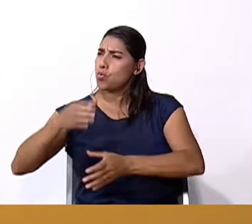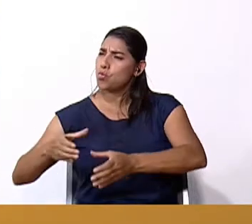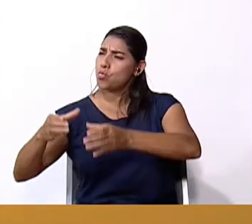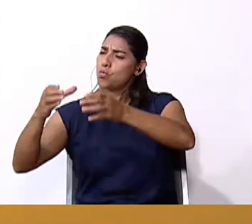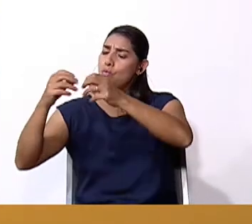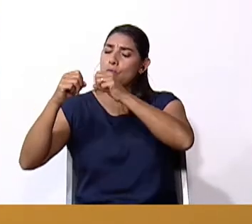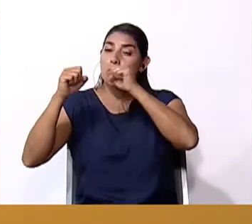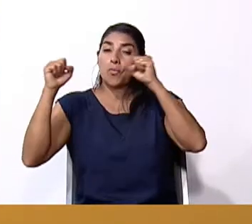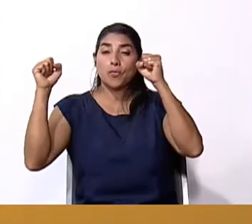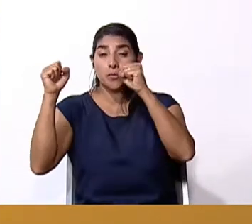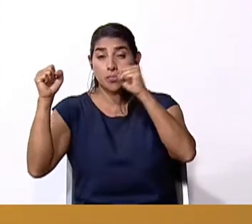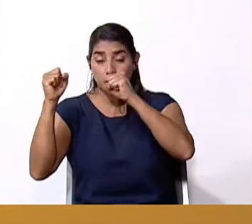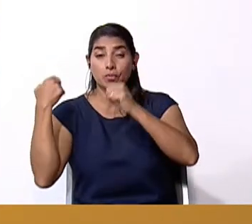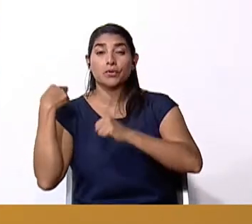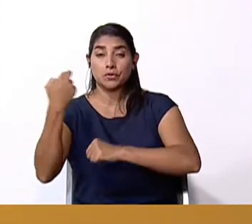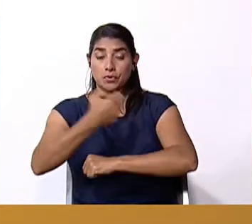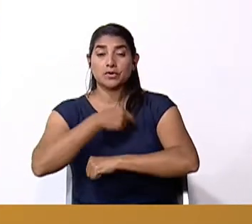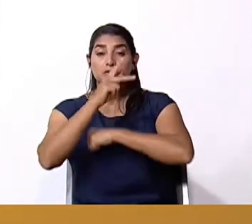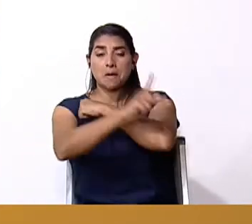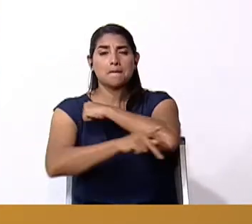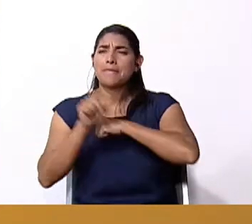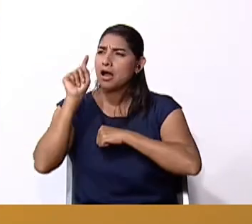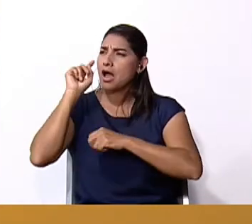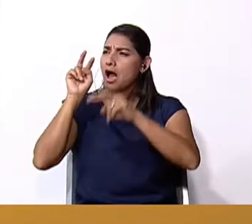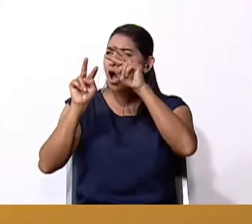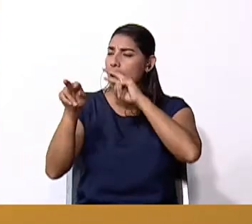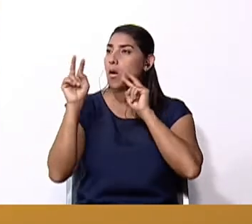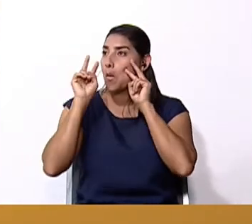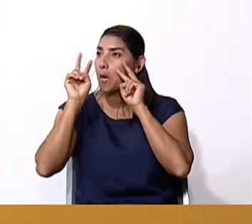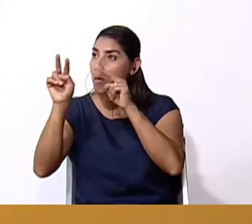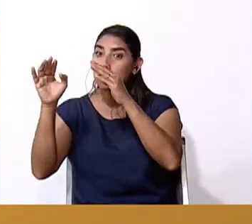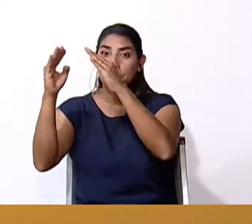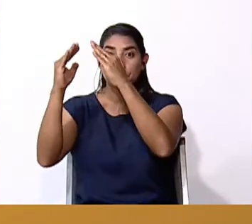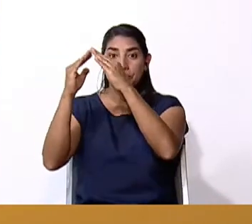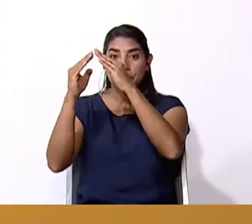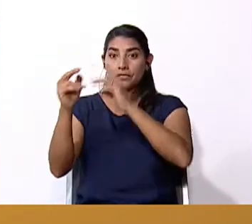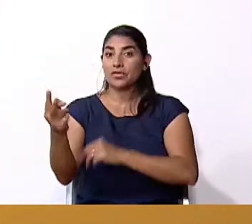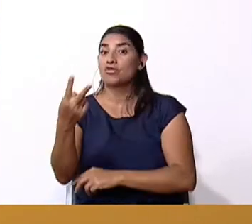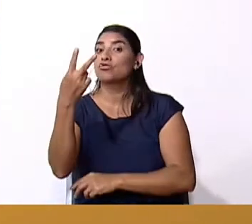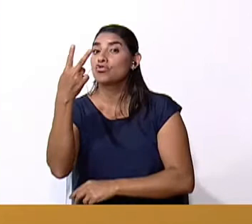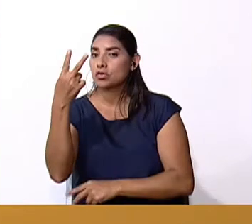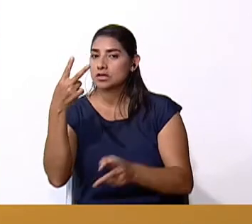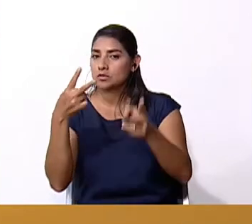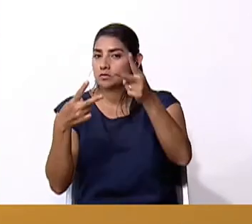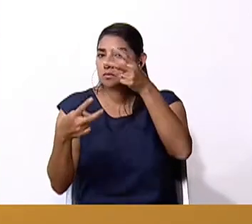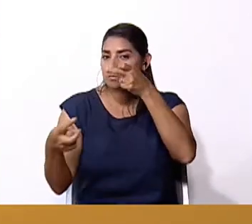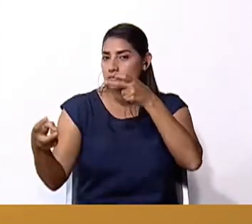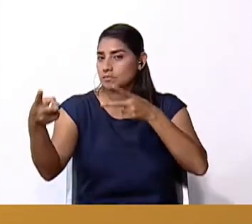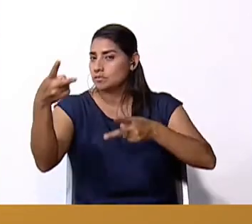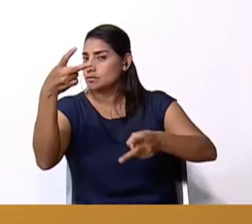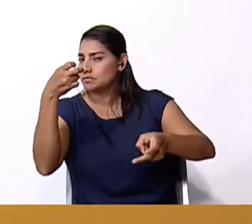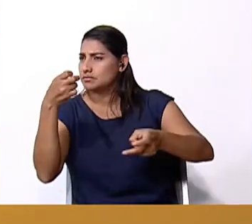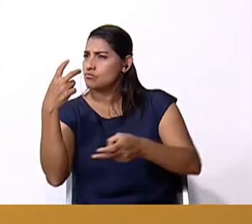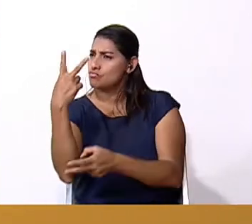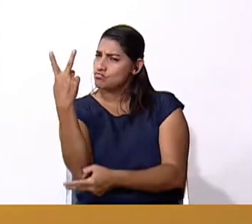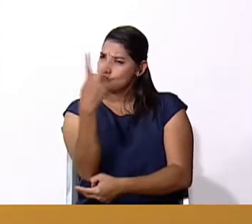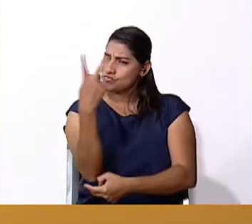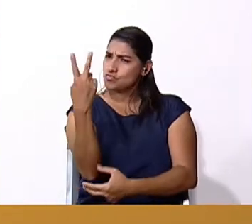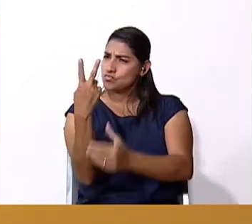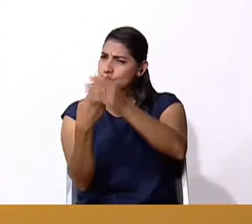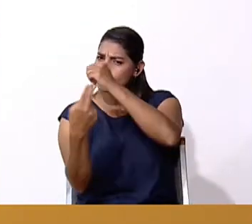país, podemos encontrar al oso perezoso de 2 dedos. Ambas